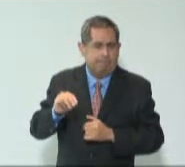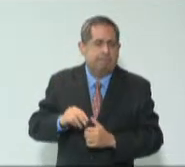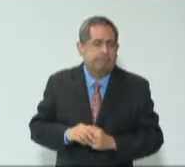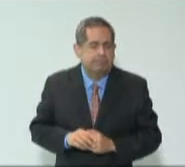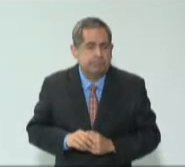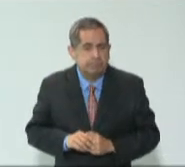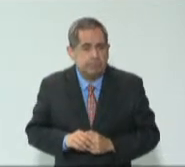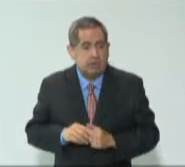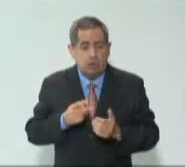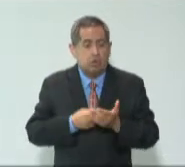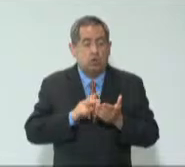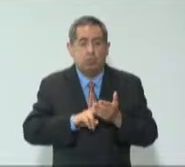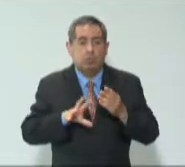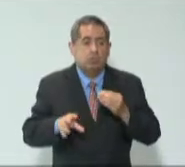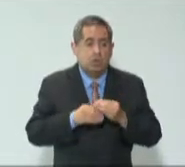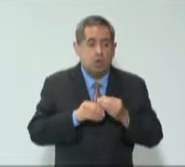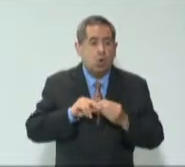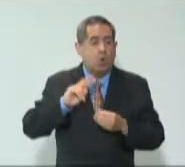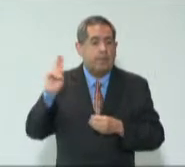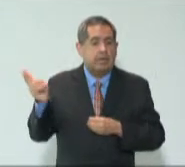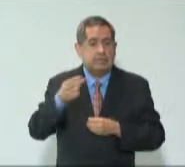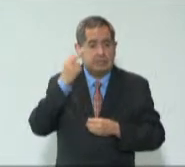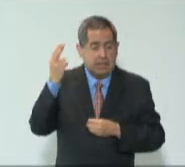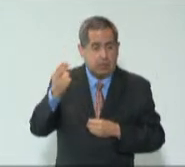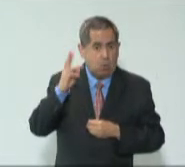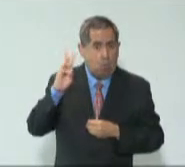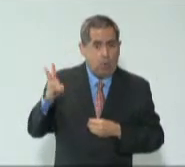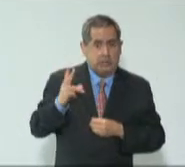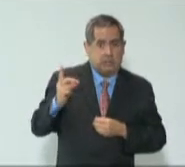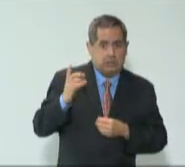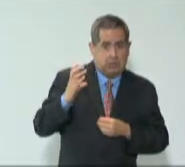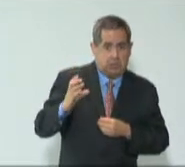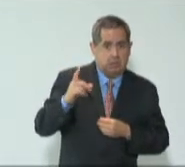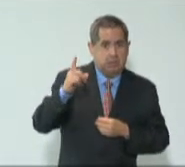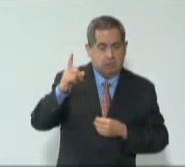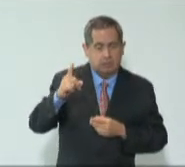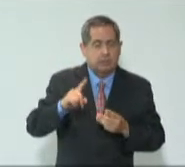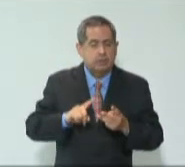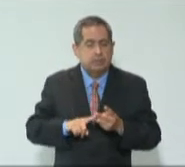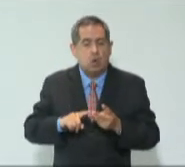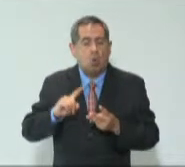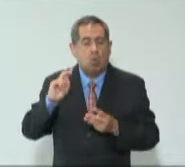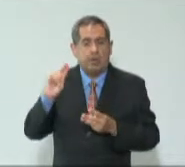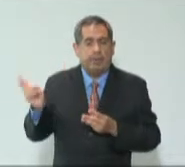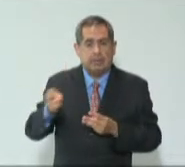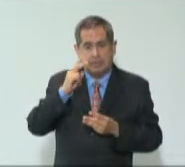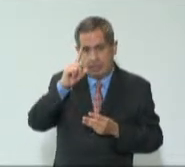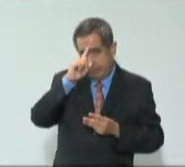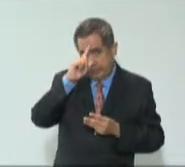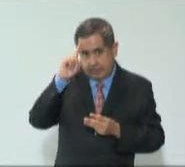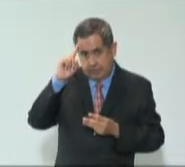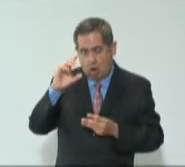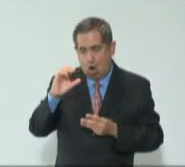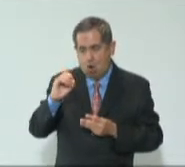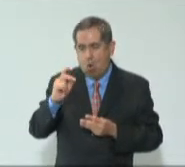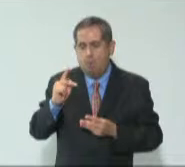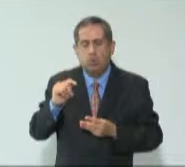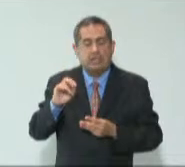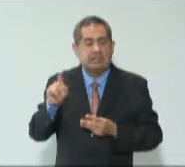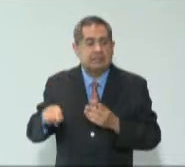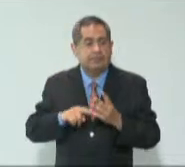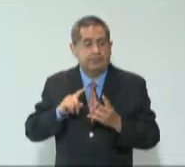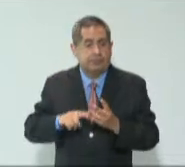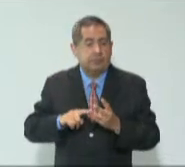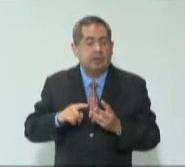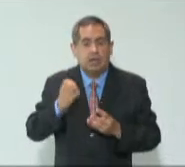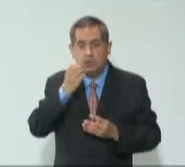estudios complementarios por la universidad George Washington University la universidad complutense de Madrid y la escuela de gobierno John F